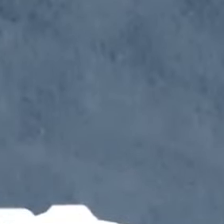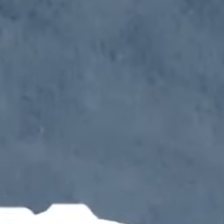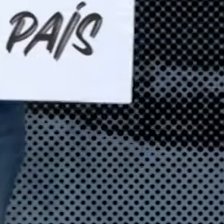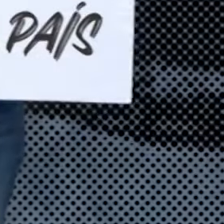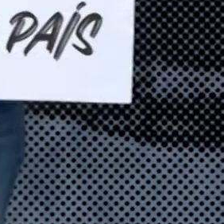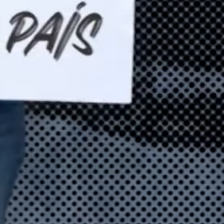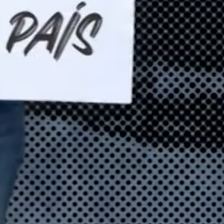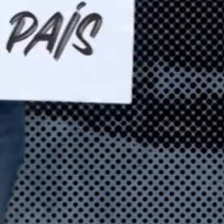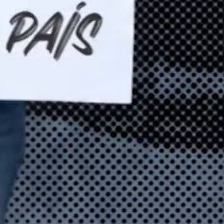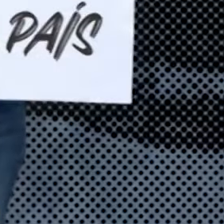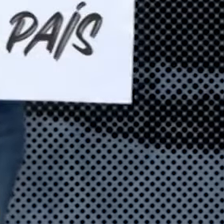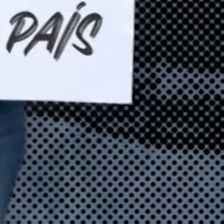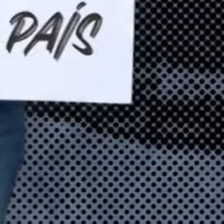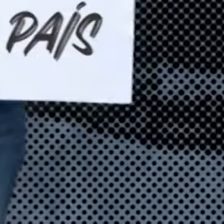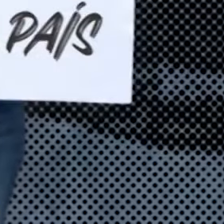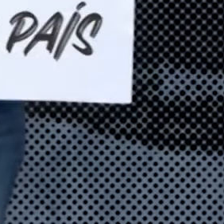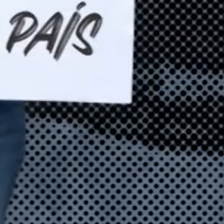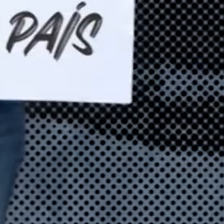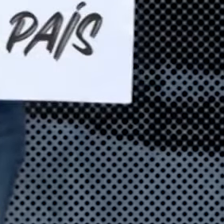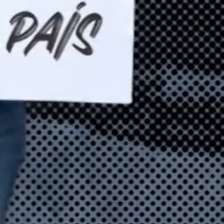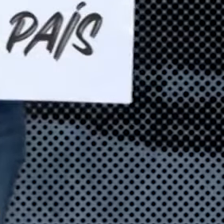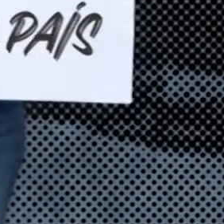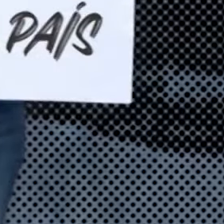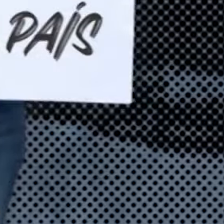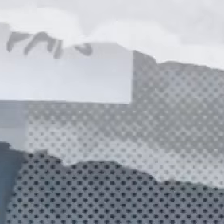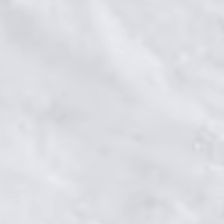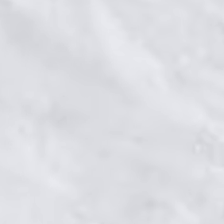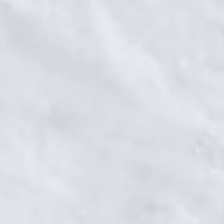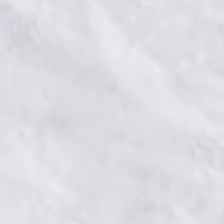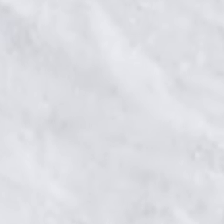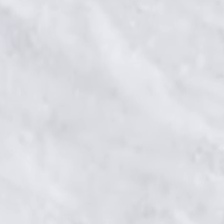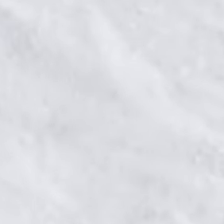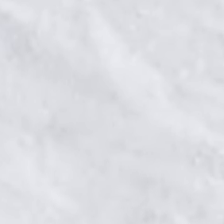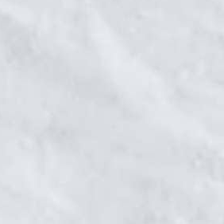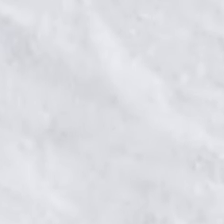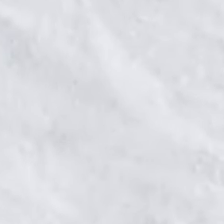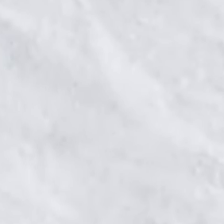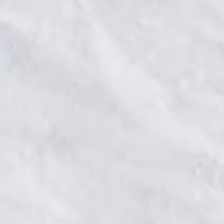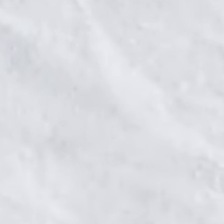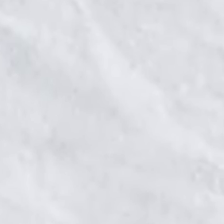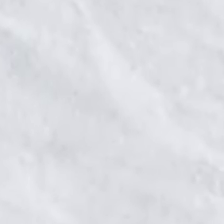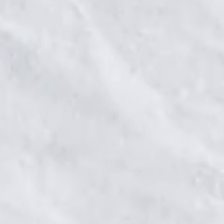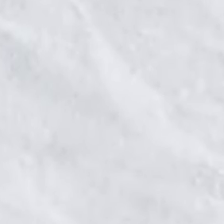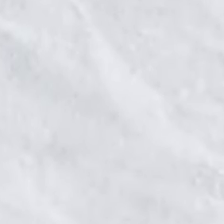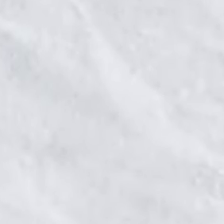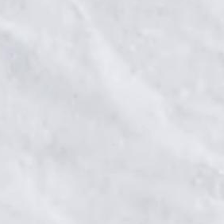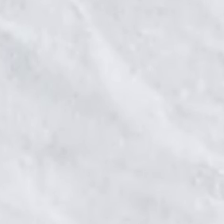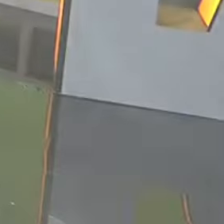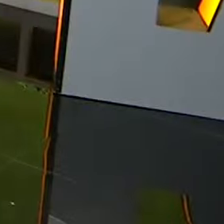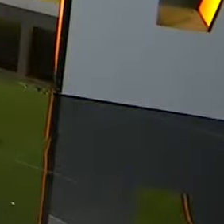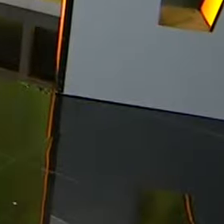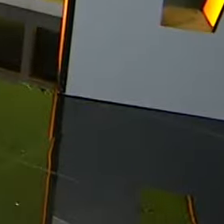Presenta Compromiso 6+1. Hagamos un trato por la educación pública.